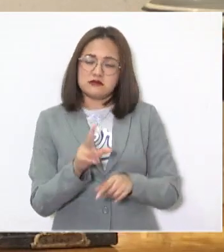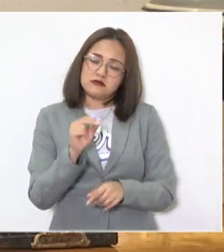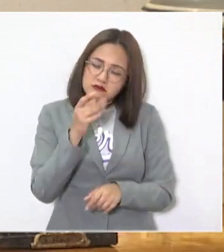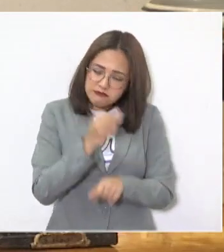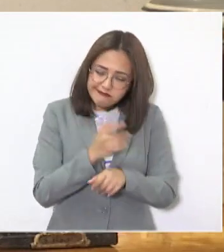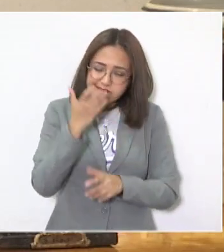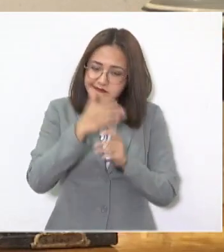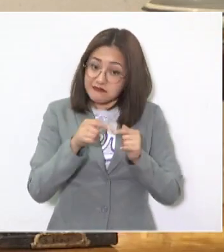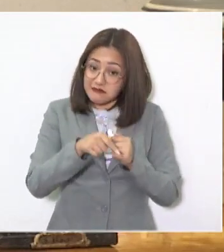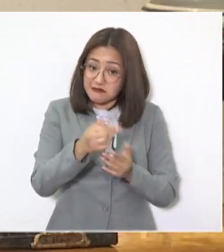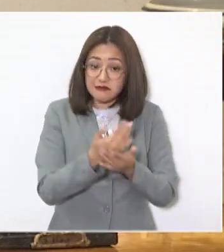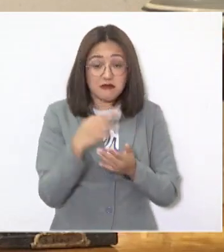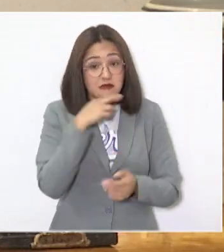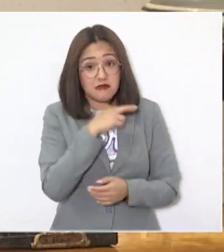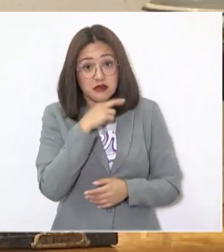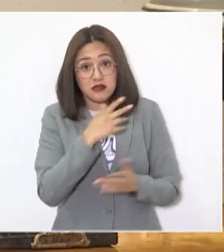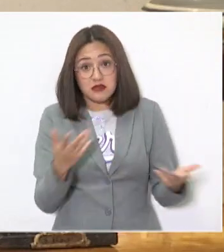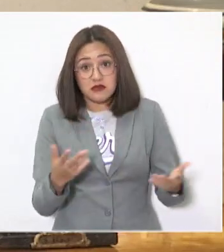terminado. ¿Sí?